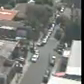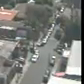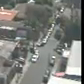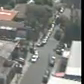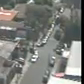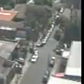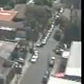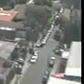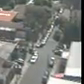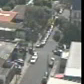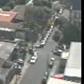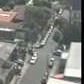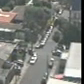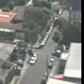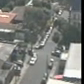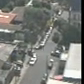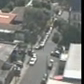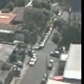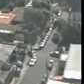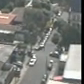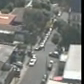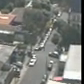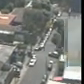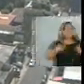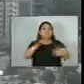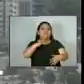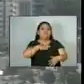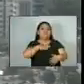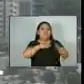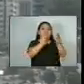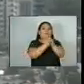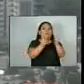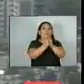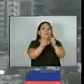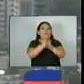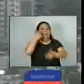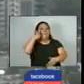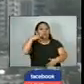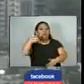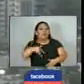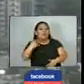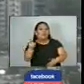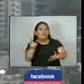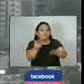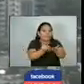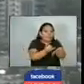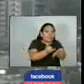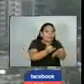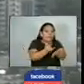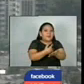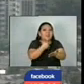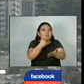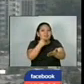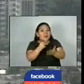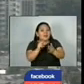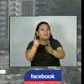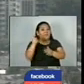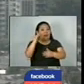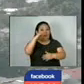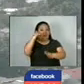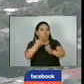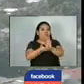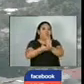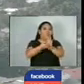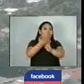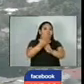Y aproximadamente uno de cada tres países del mundo se enfrenta a un alto riesgo de crisis fiscal y los que están en vías de desarrollo